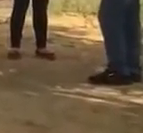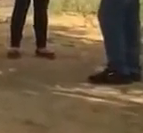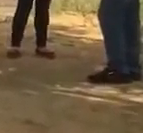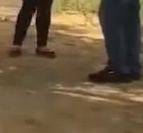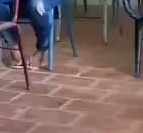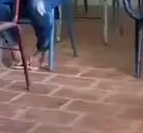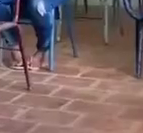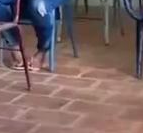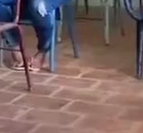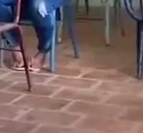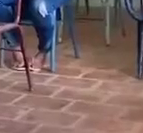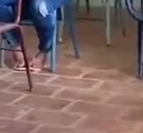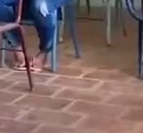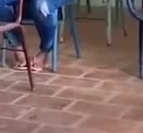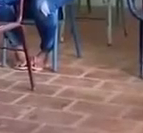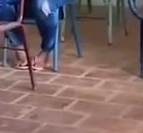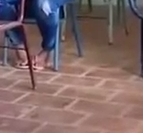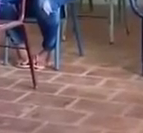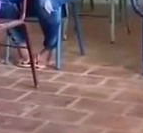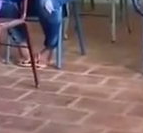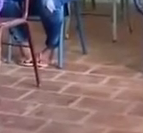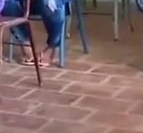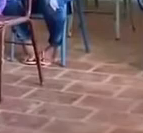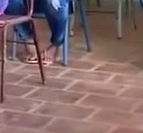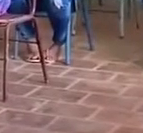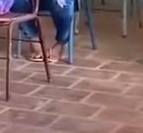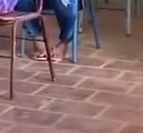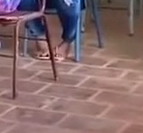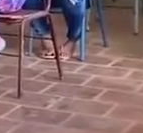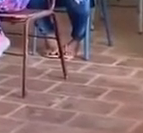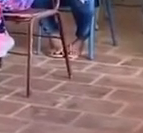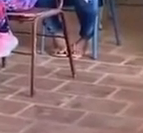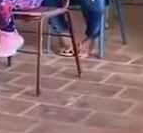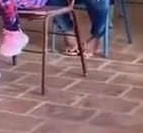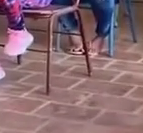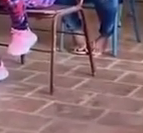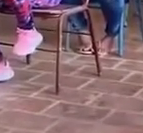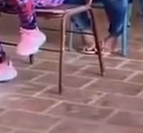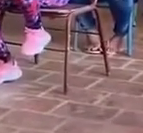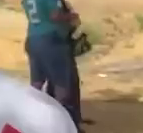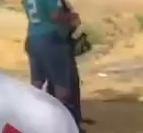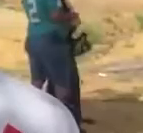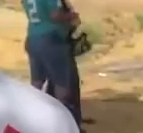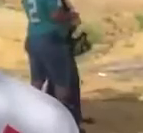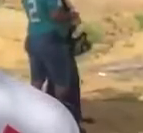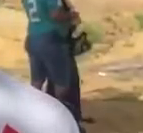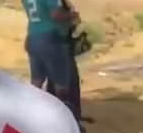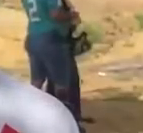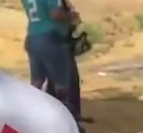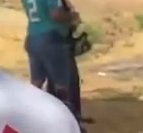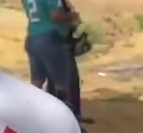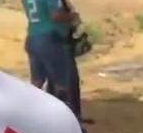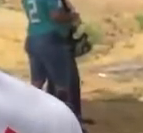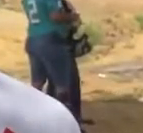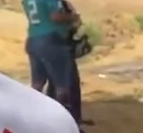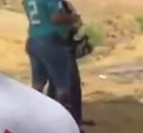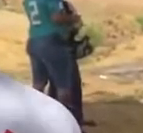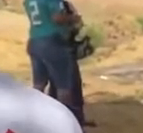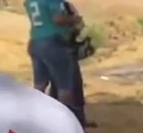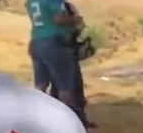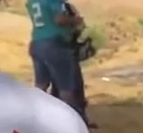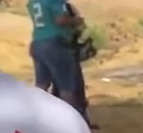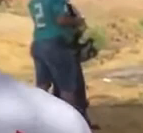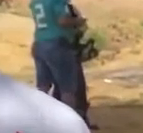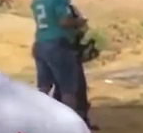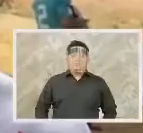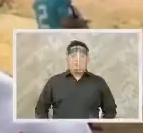y gracias por venir y estar siempre pendiente de nuestros hijos, que son el futuro del mañana. Muchas gracias, señor alcalde,